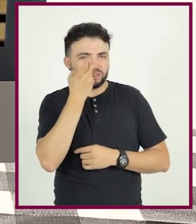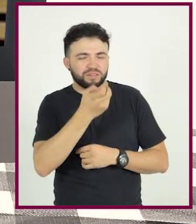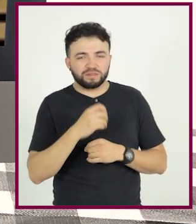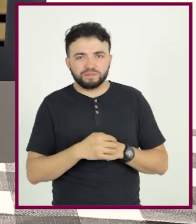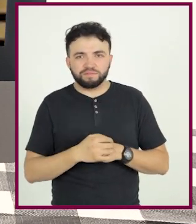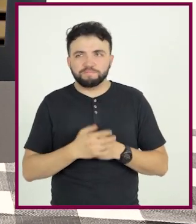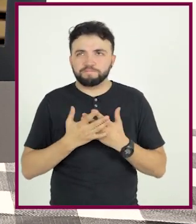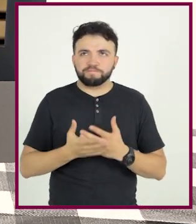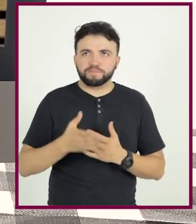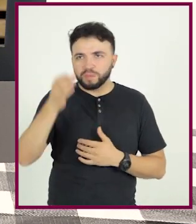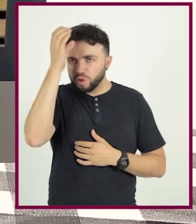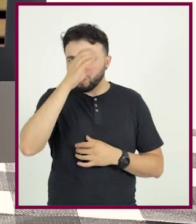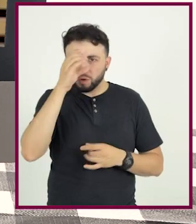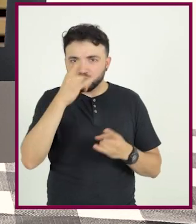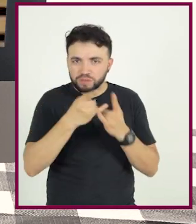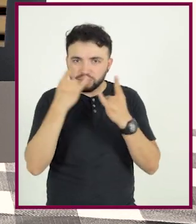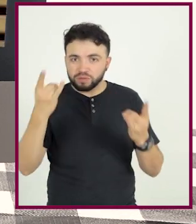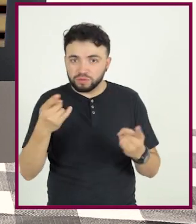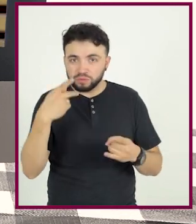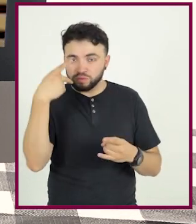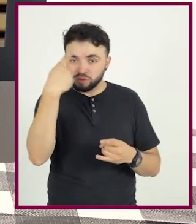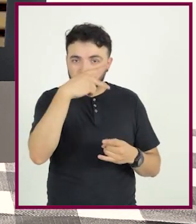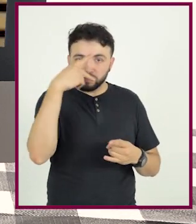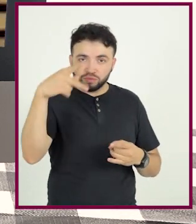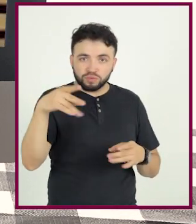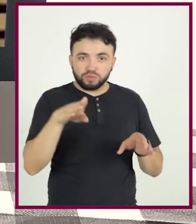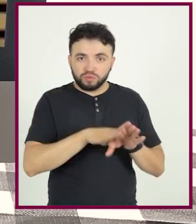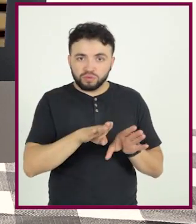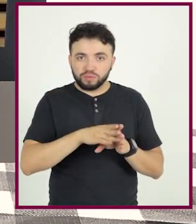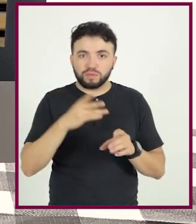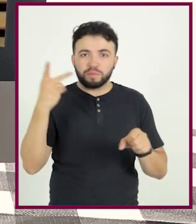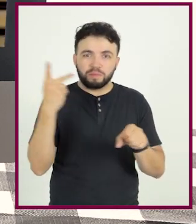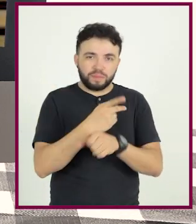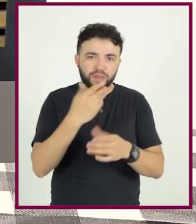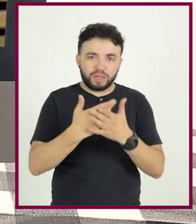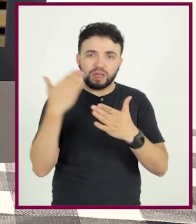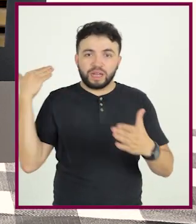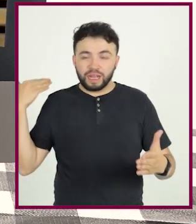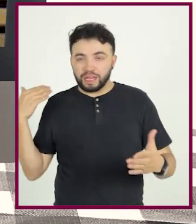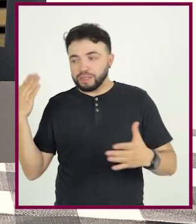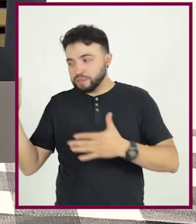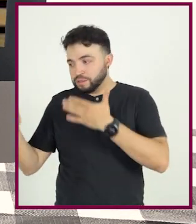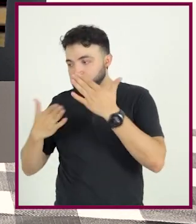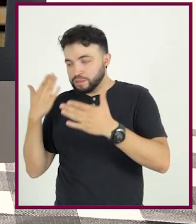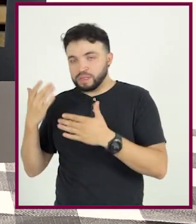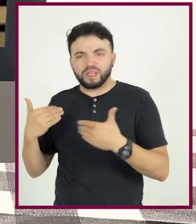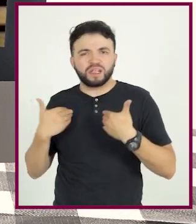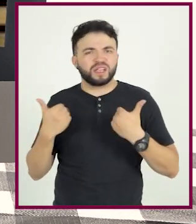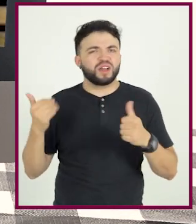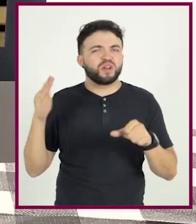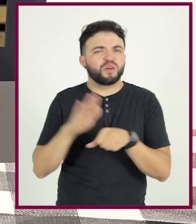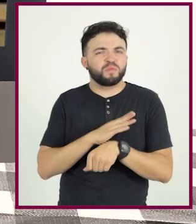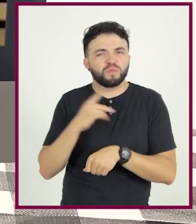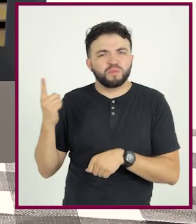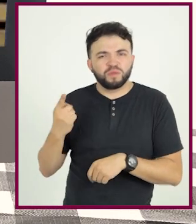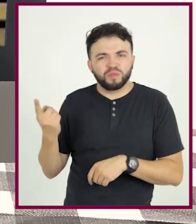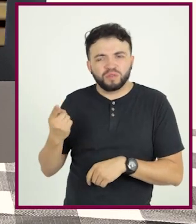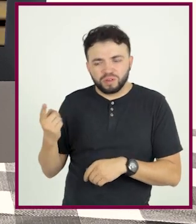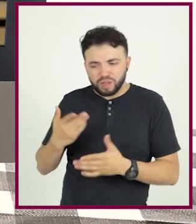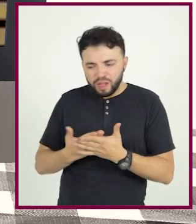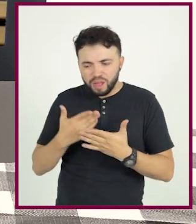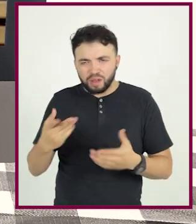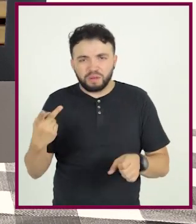Una conciencia histórica es que ustedes, a través del estudio del pasado, entiendan por qué suceden las cosas como